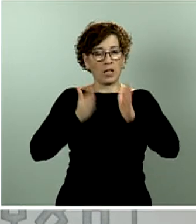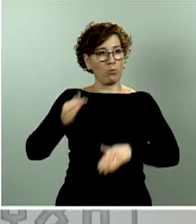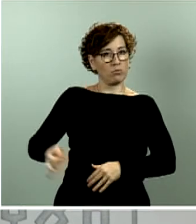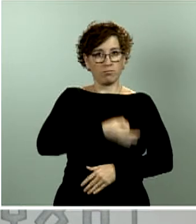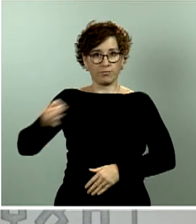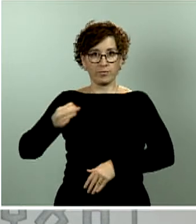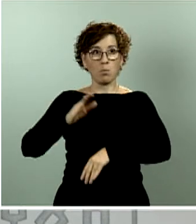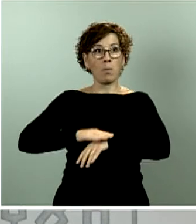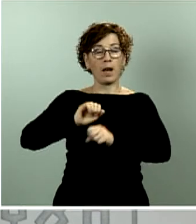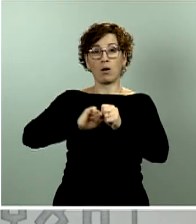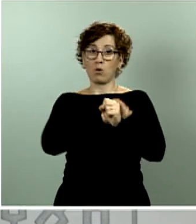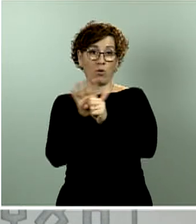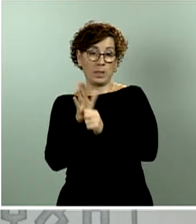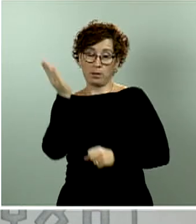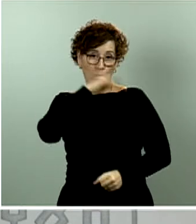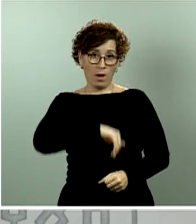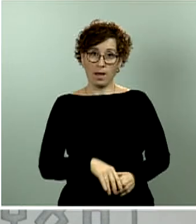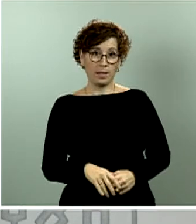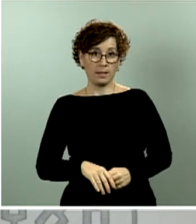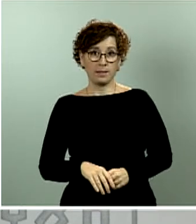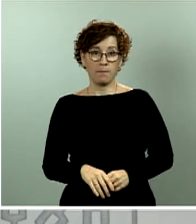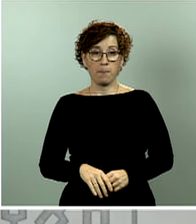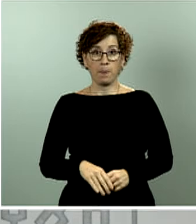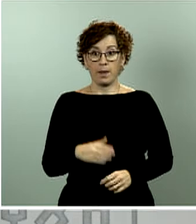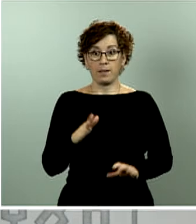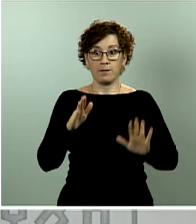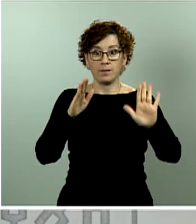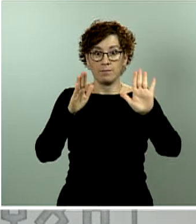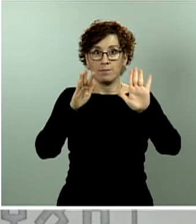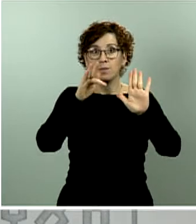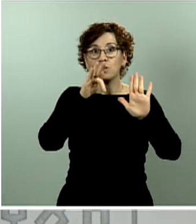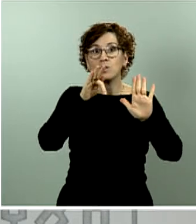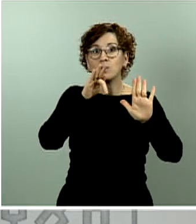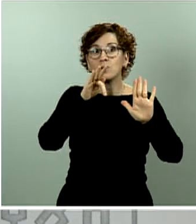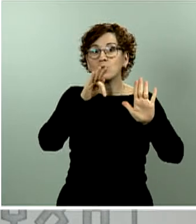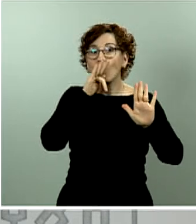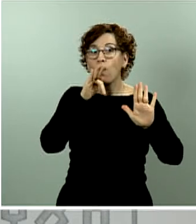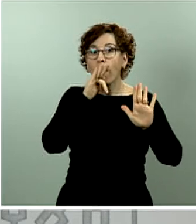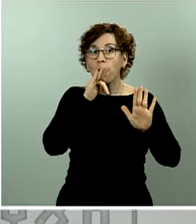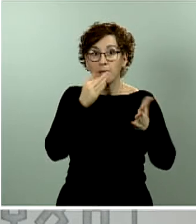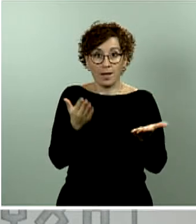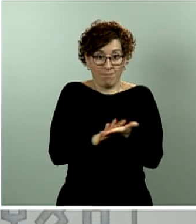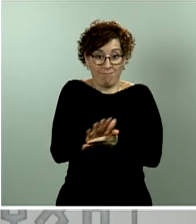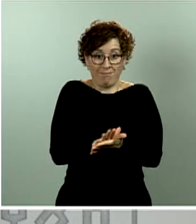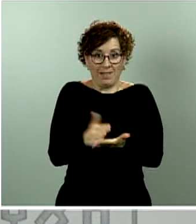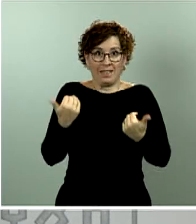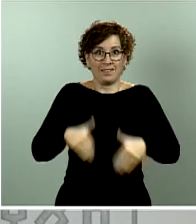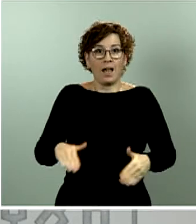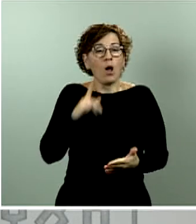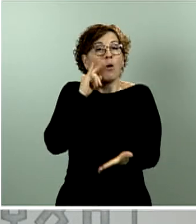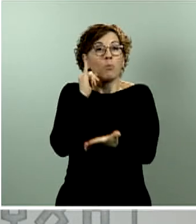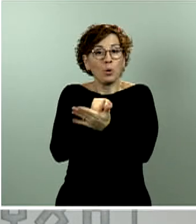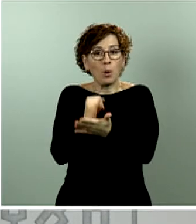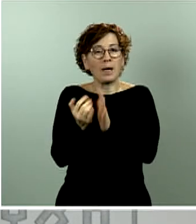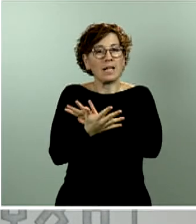enfermos. Todavía, acabamos de hablar de ello, no tenemos pruebas rápidas que nos den la fiabilidad suficiente para